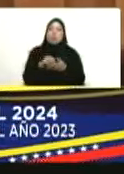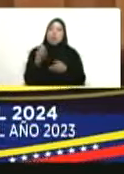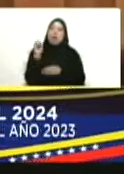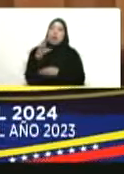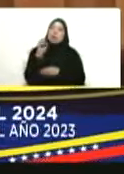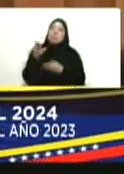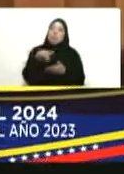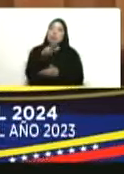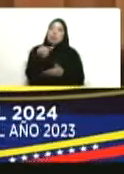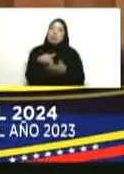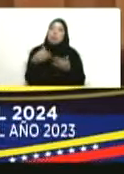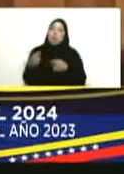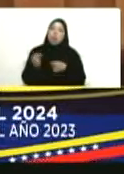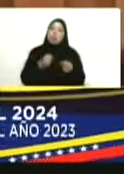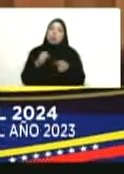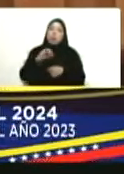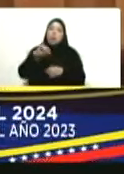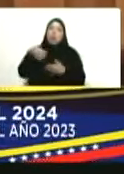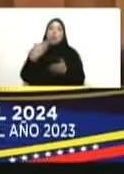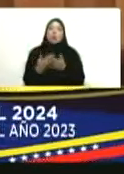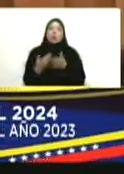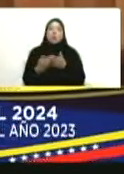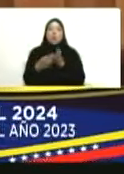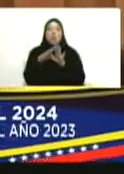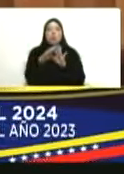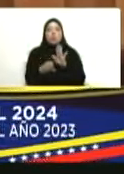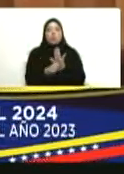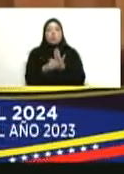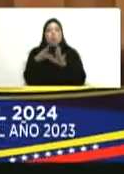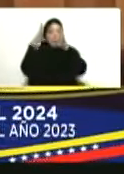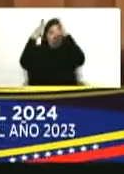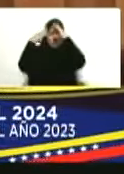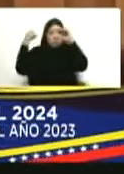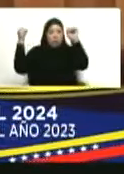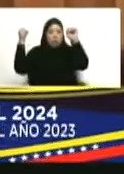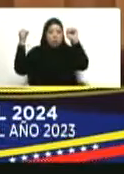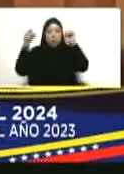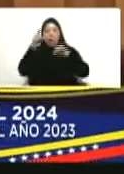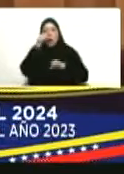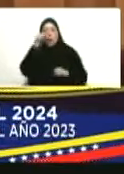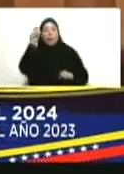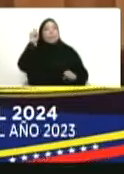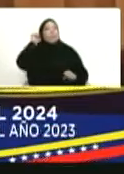Nacional, como es obligación constitucional. Embajadores, embajadoras.